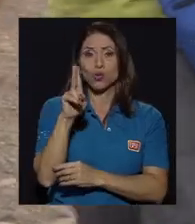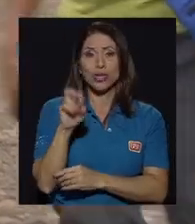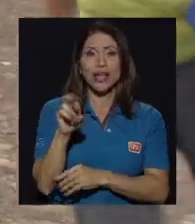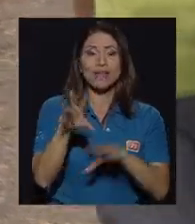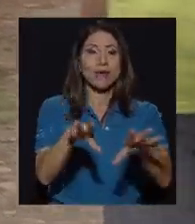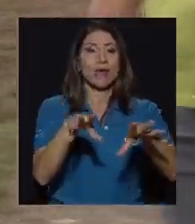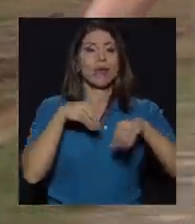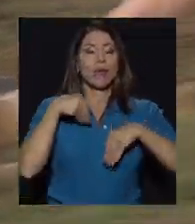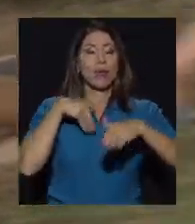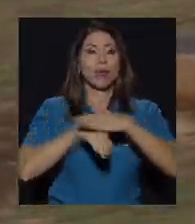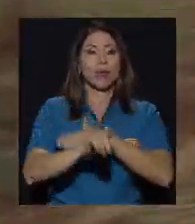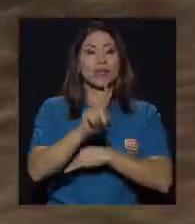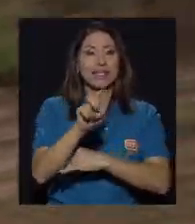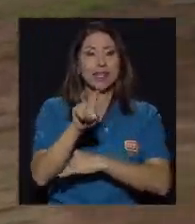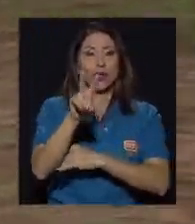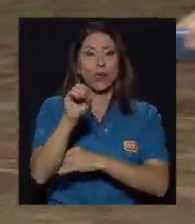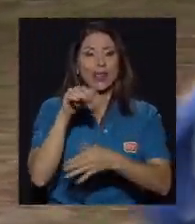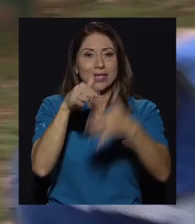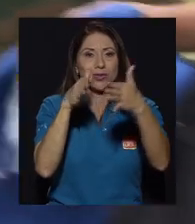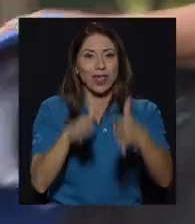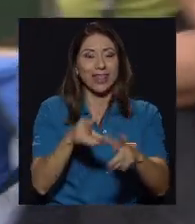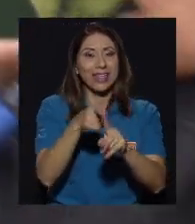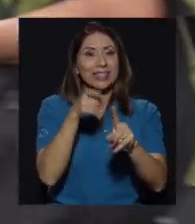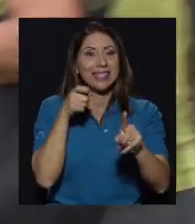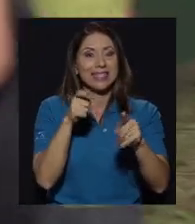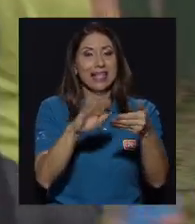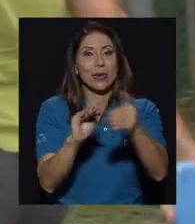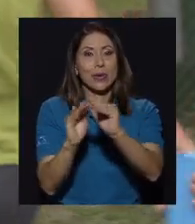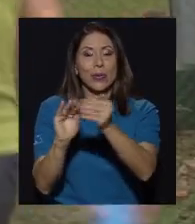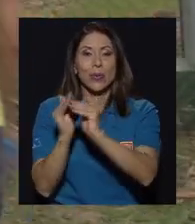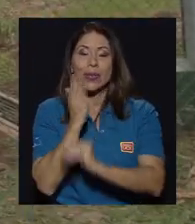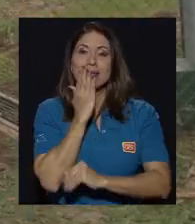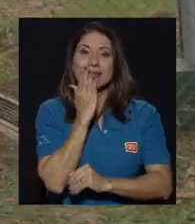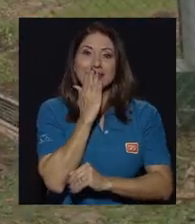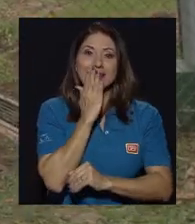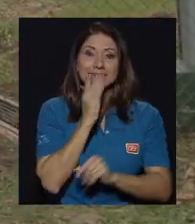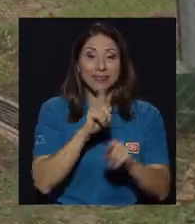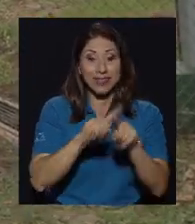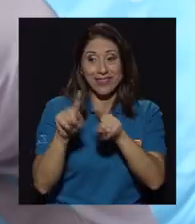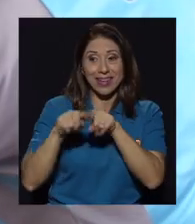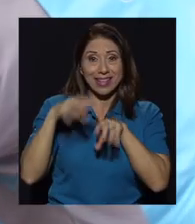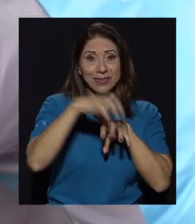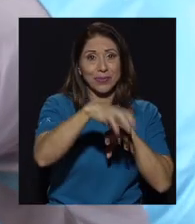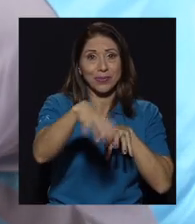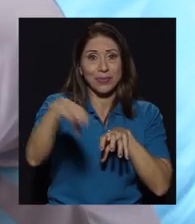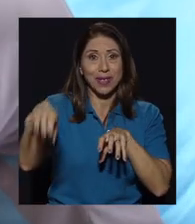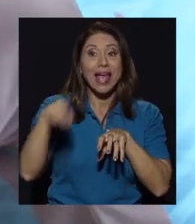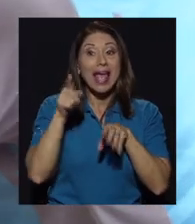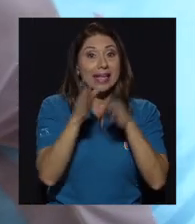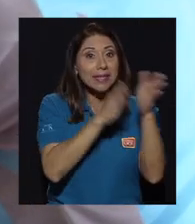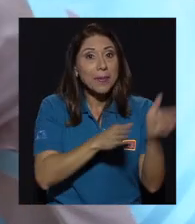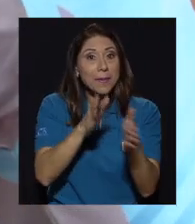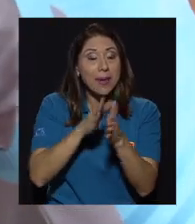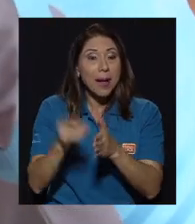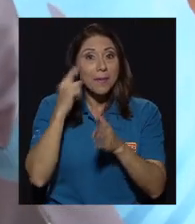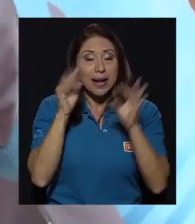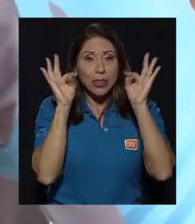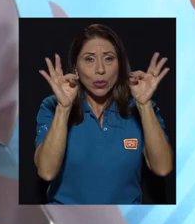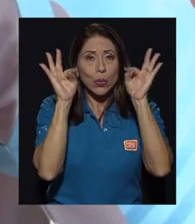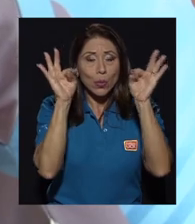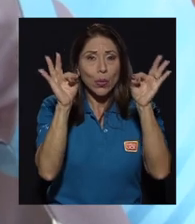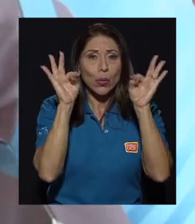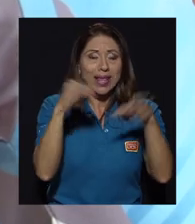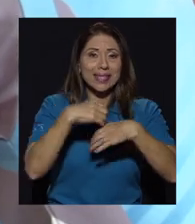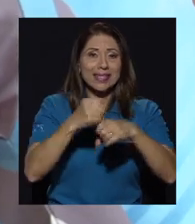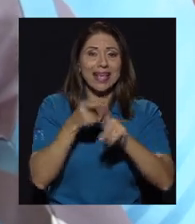UCR admitió a 120 estudiantes de zonas indígenas en sus diferentes sedes y recintos. Este plan piloto de tutoría se desarrolla